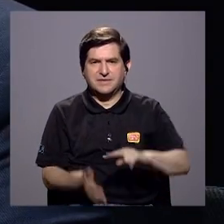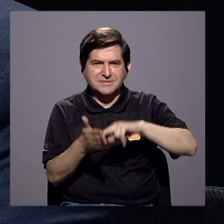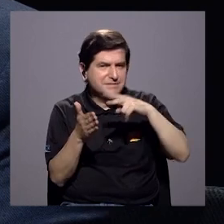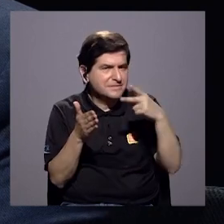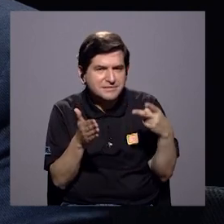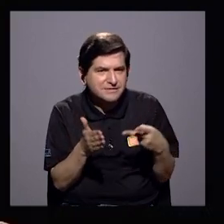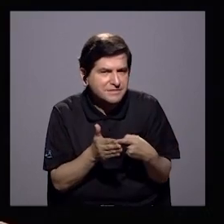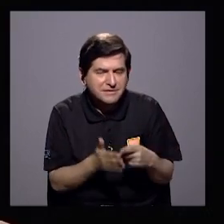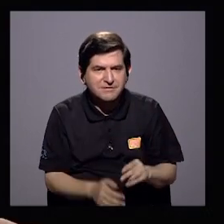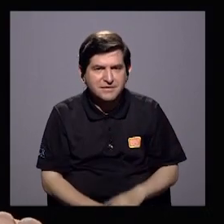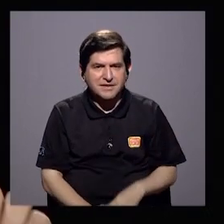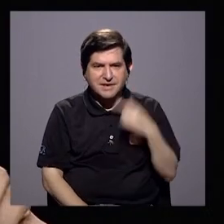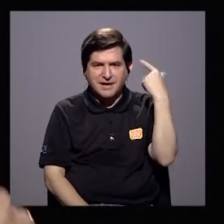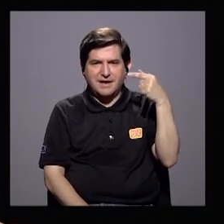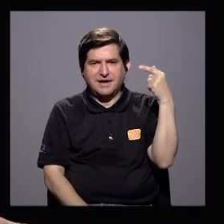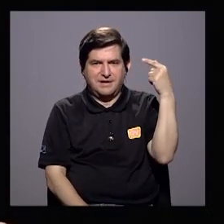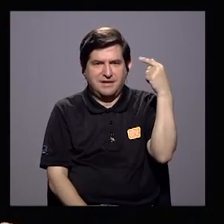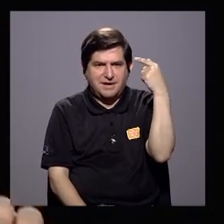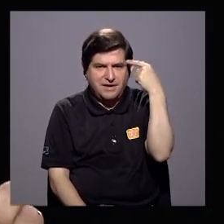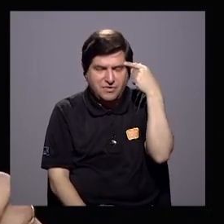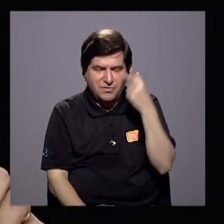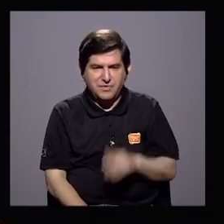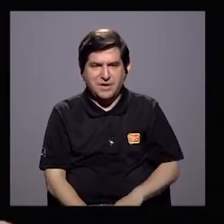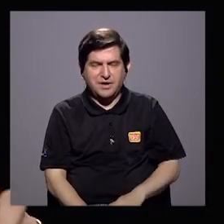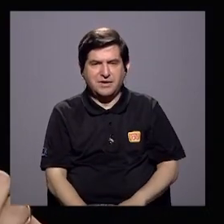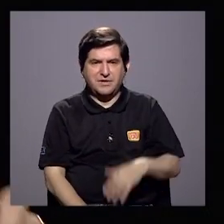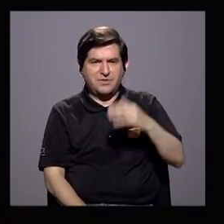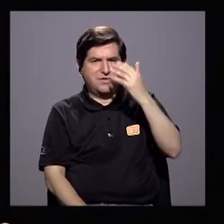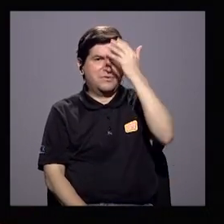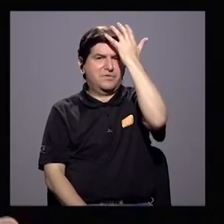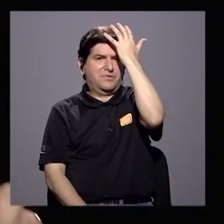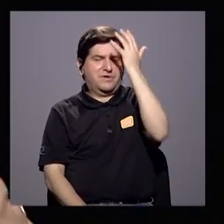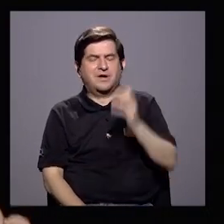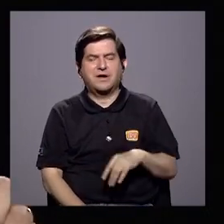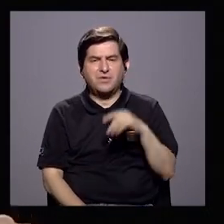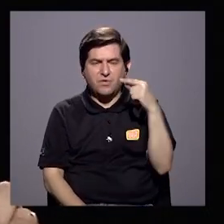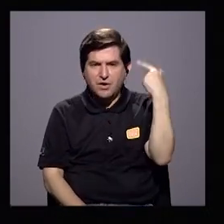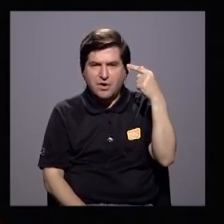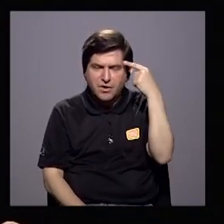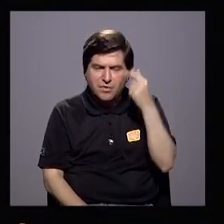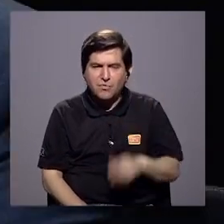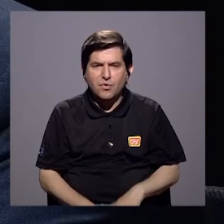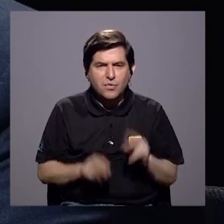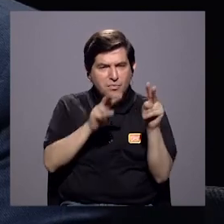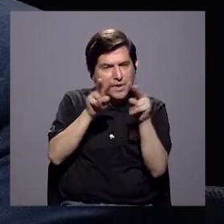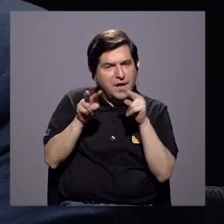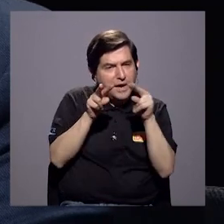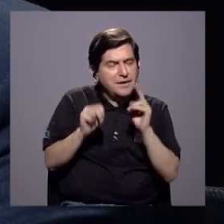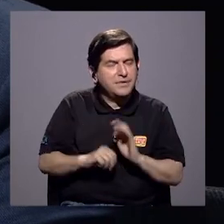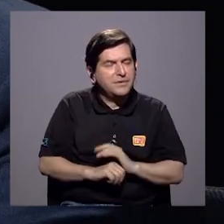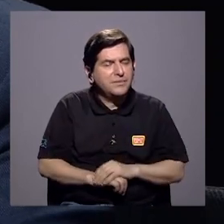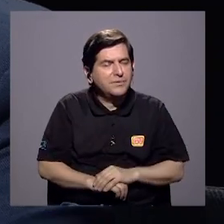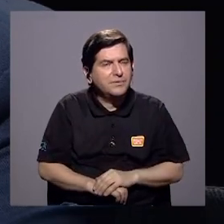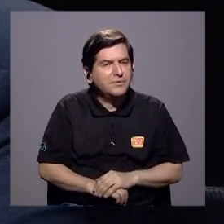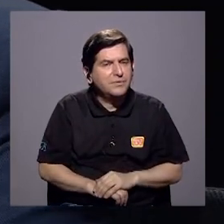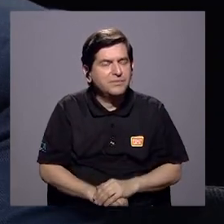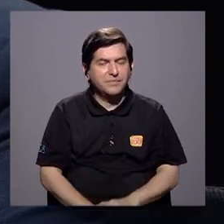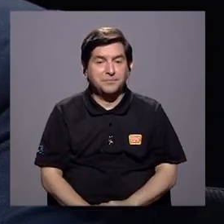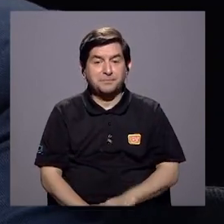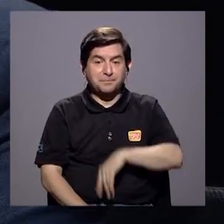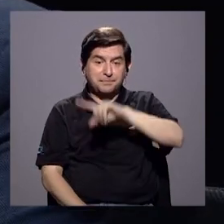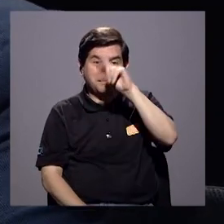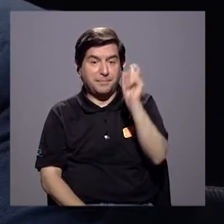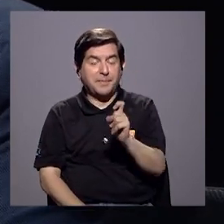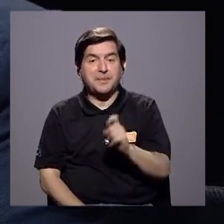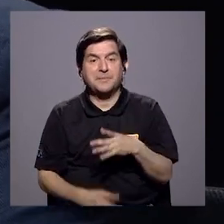ojo el gobierno de carlos alvarado hacer un gobierno vigilante bueno voy a que vea qué